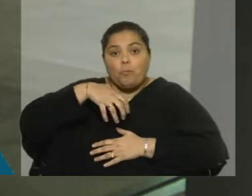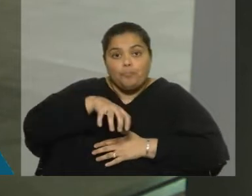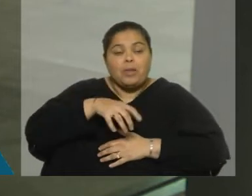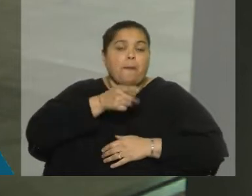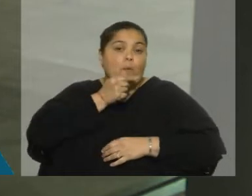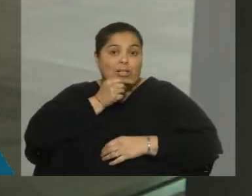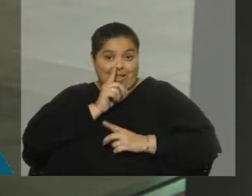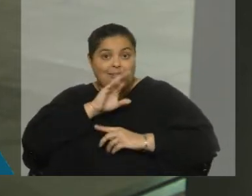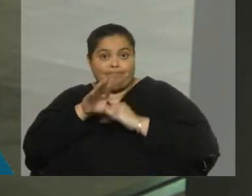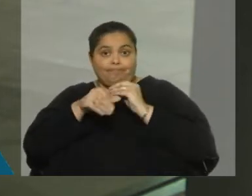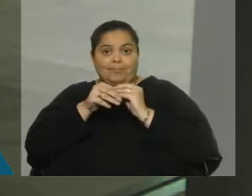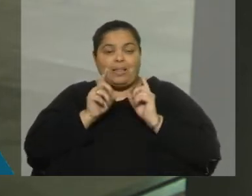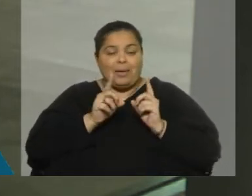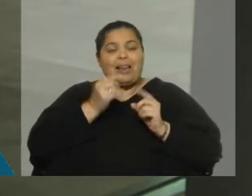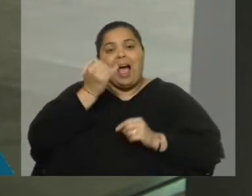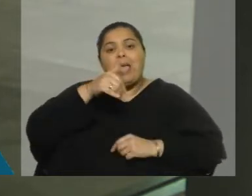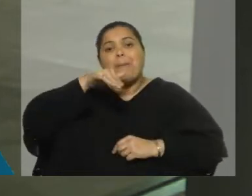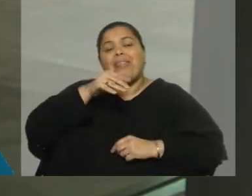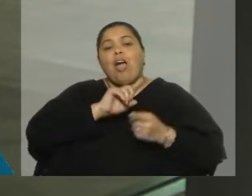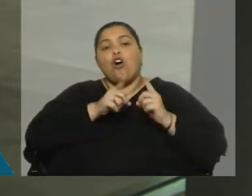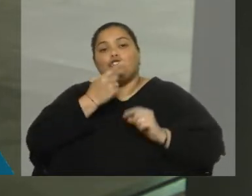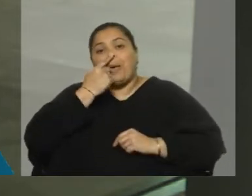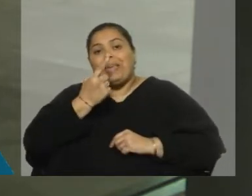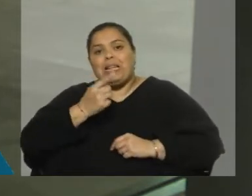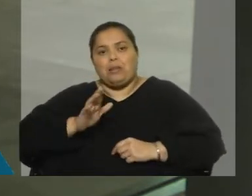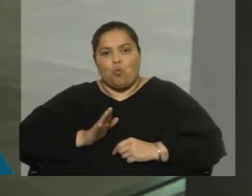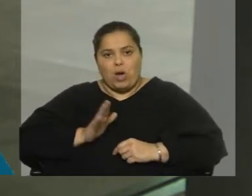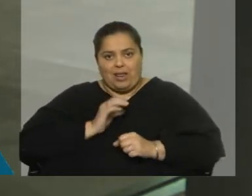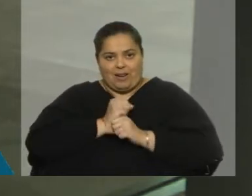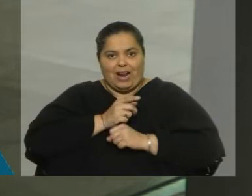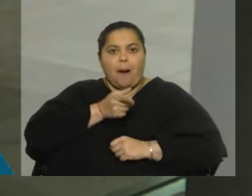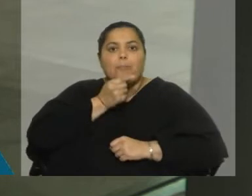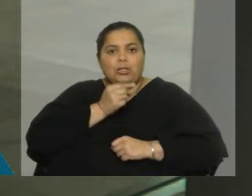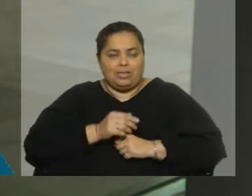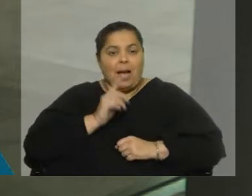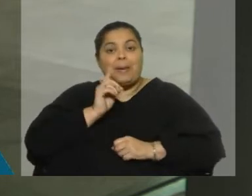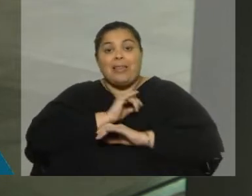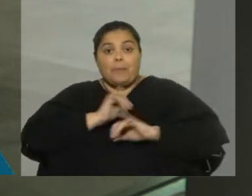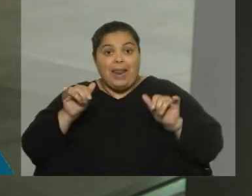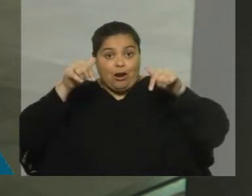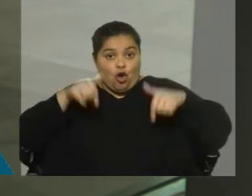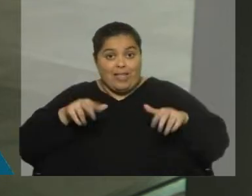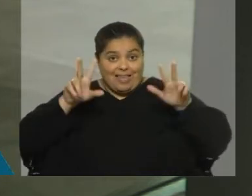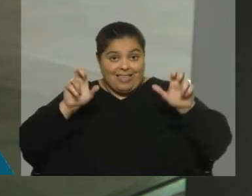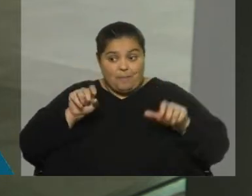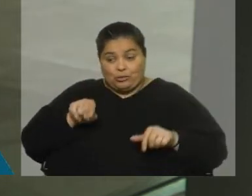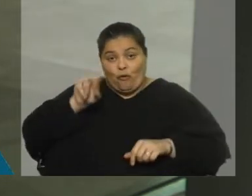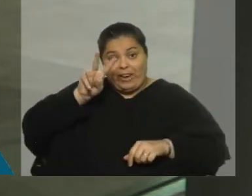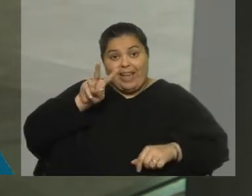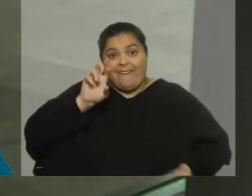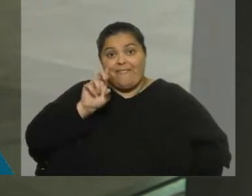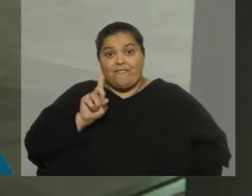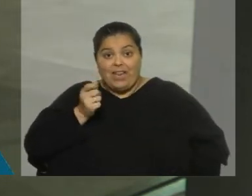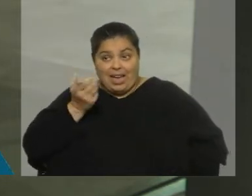policial, donde hay más de 11.000 mujeres. Para cerrar con el tema de Vega, también